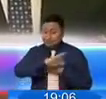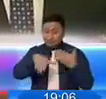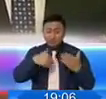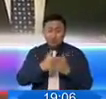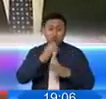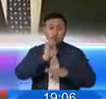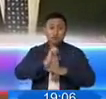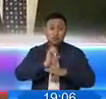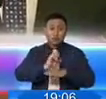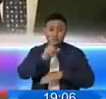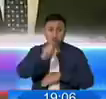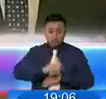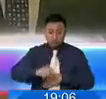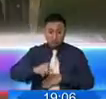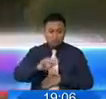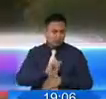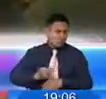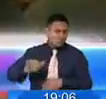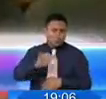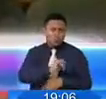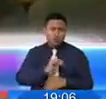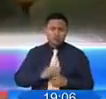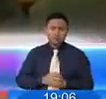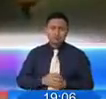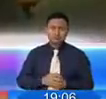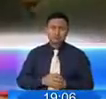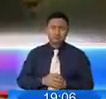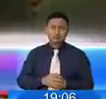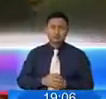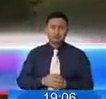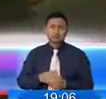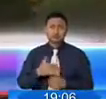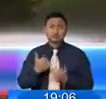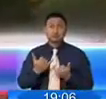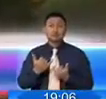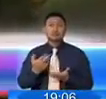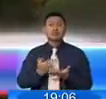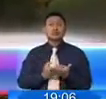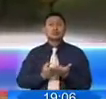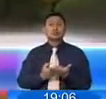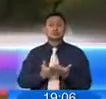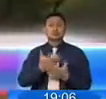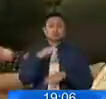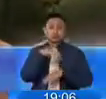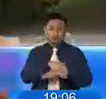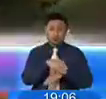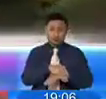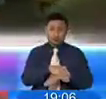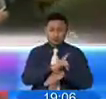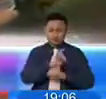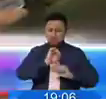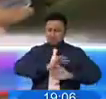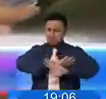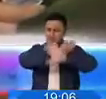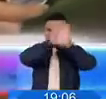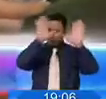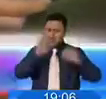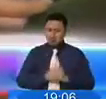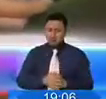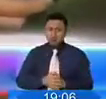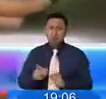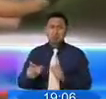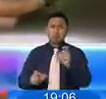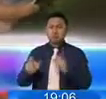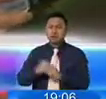el país hagan lo mismo. Bueno, en la reunión de hoy tarde ha quedado claro que esas voces son